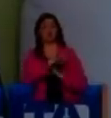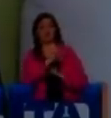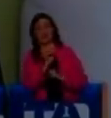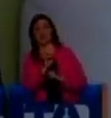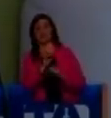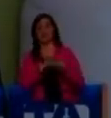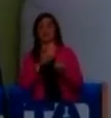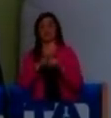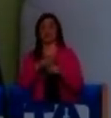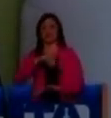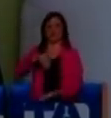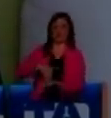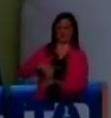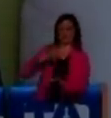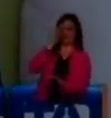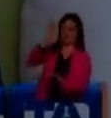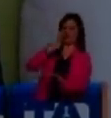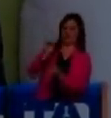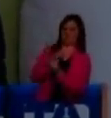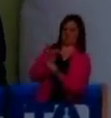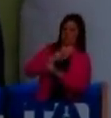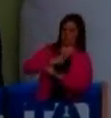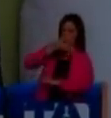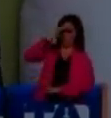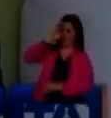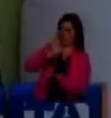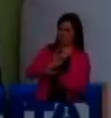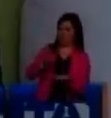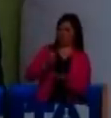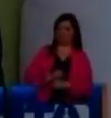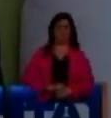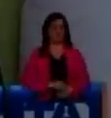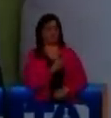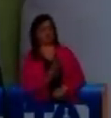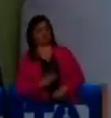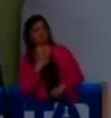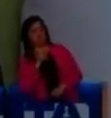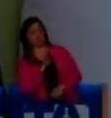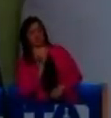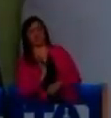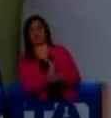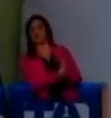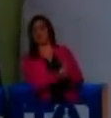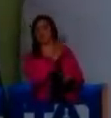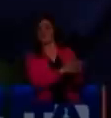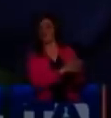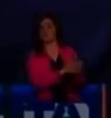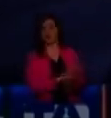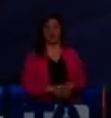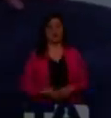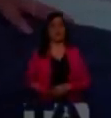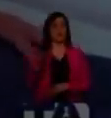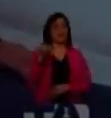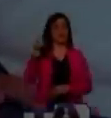una posición firme y de defensa de la institución y de sus miembros, ellos fueron los que han sido cesados en las funciones.